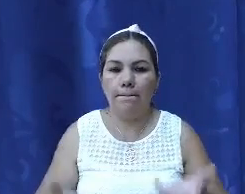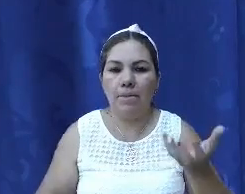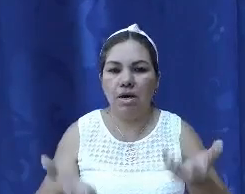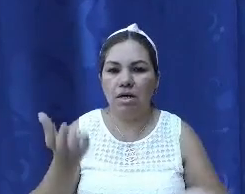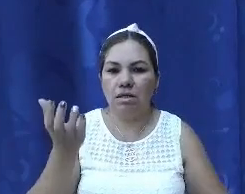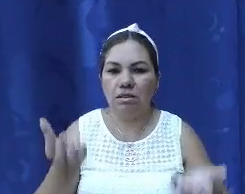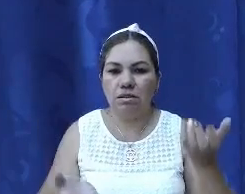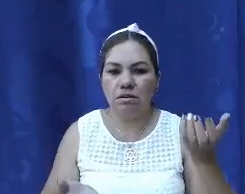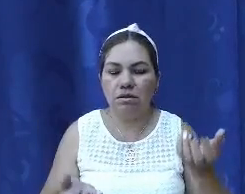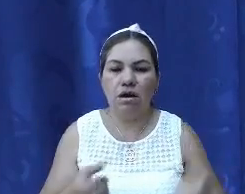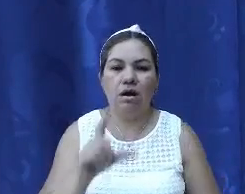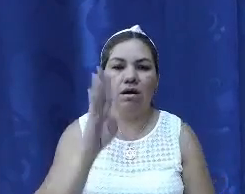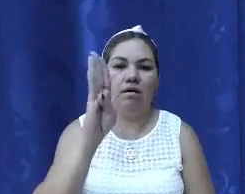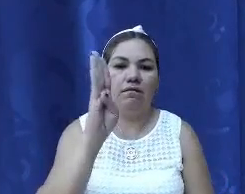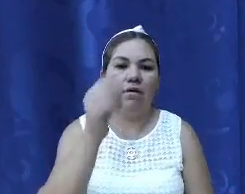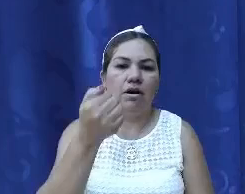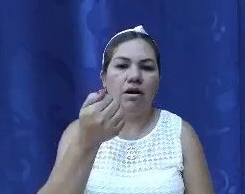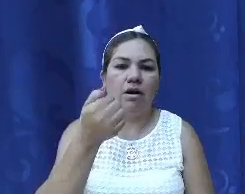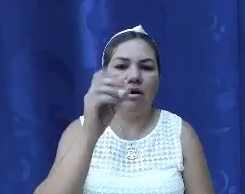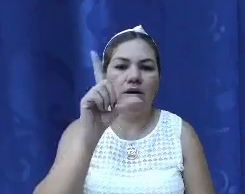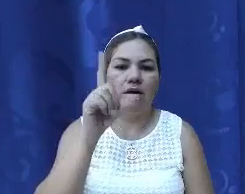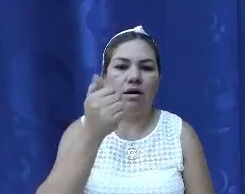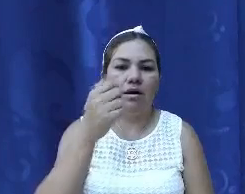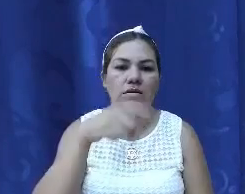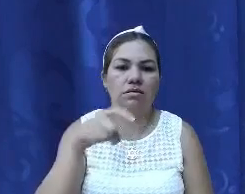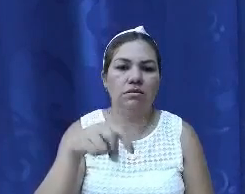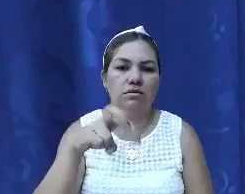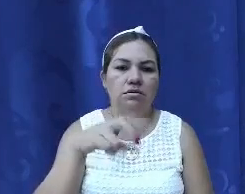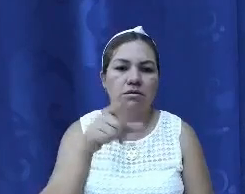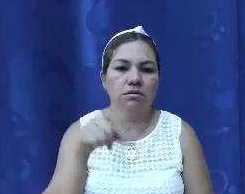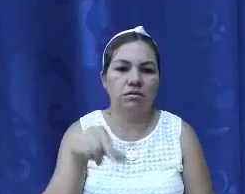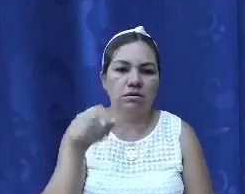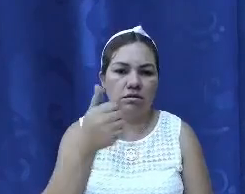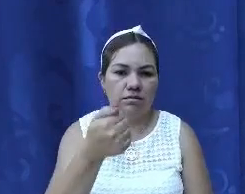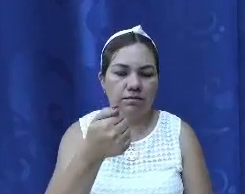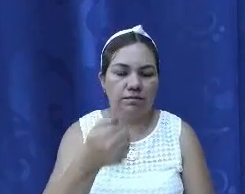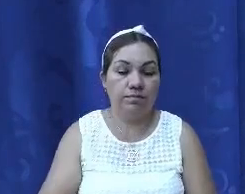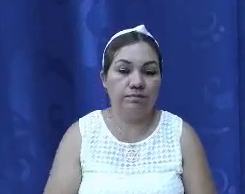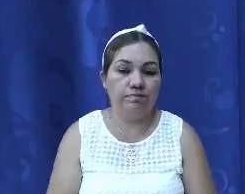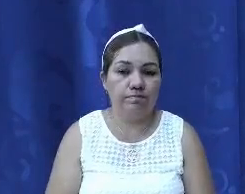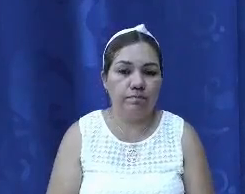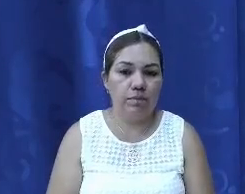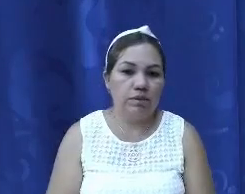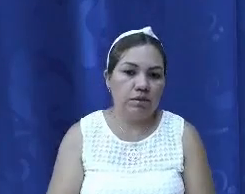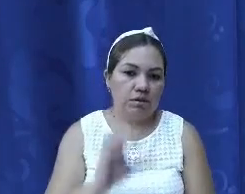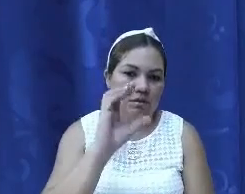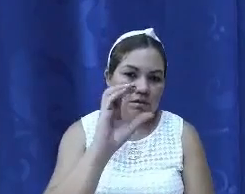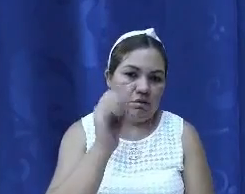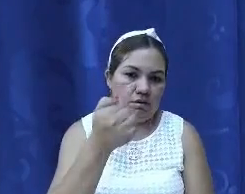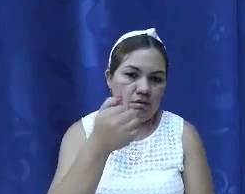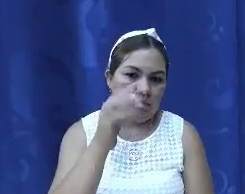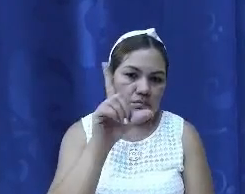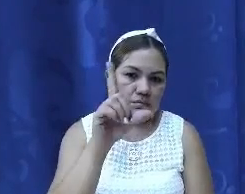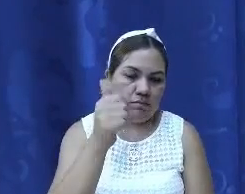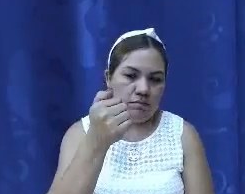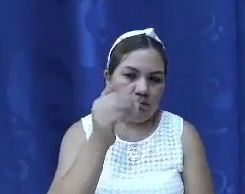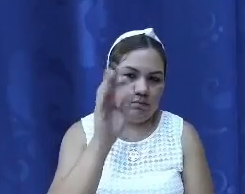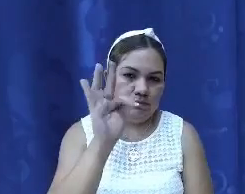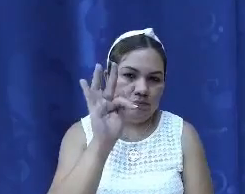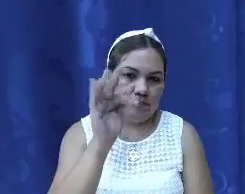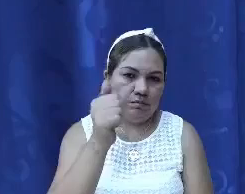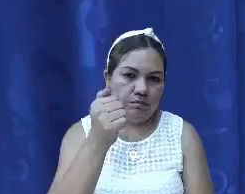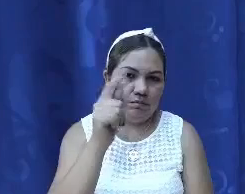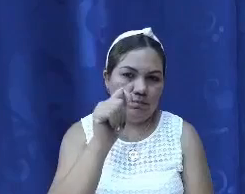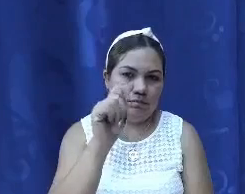Diga conmigo, ¿quiere saber más unciones del último tiempo? Para calafatear el arca. Y el Señor me dijo, la unción de